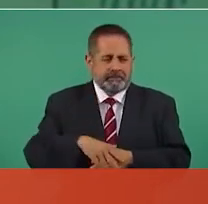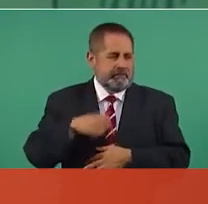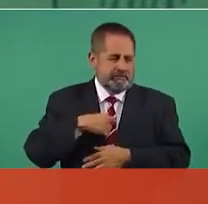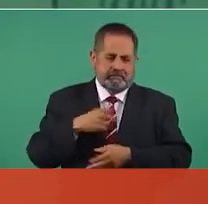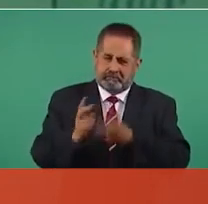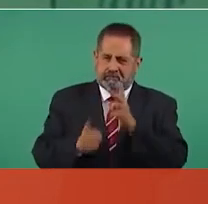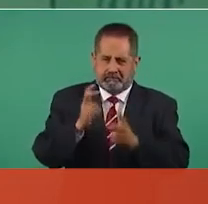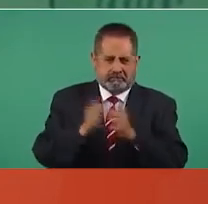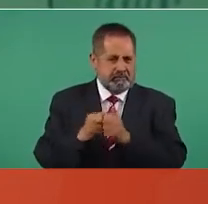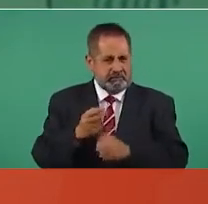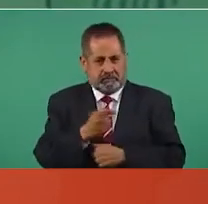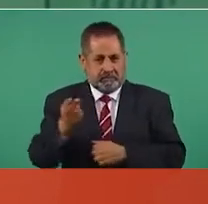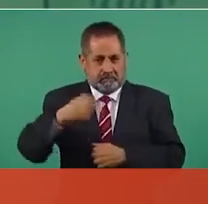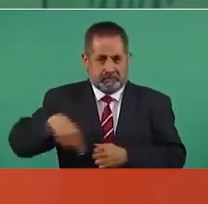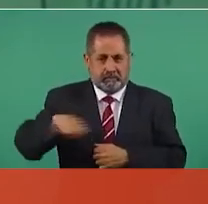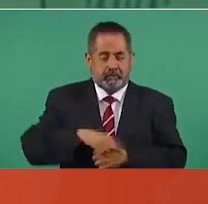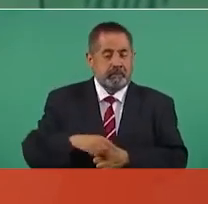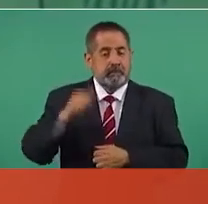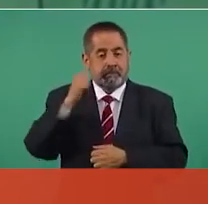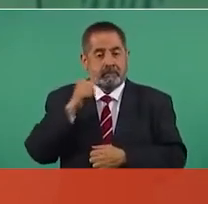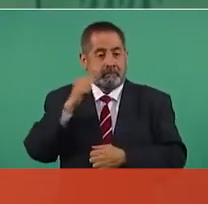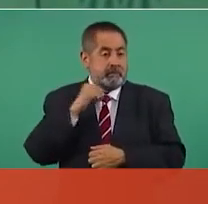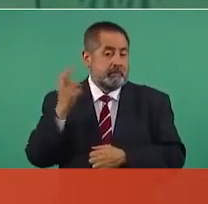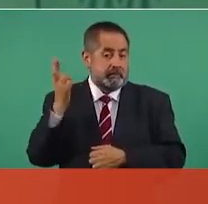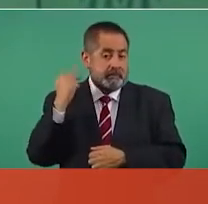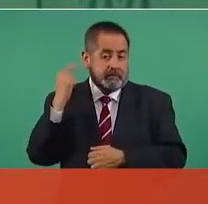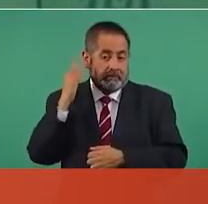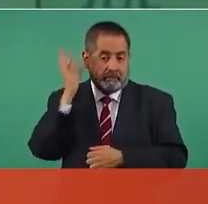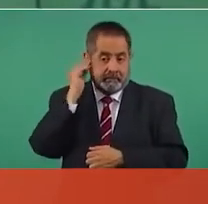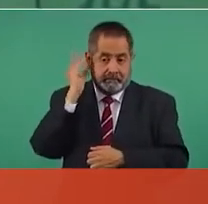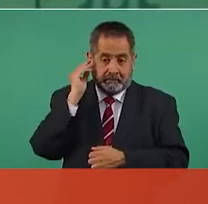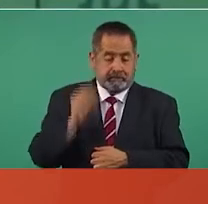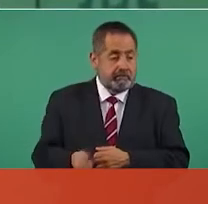hablado, de que ponen el radio